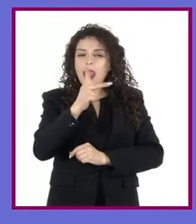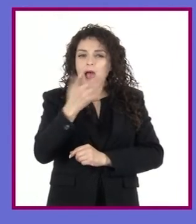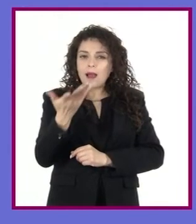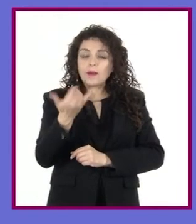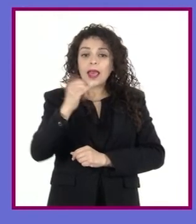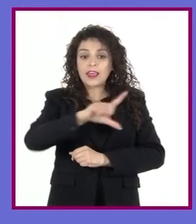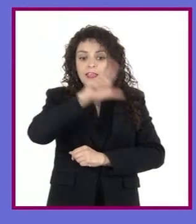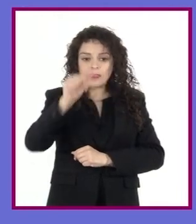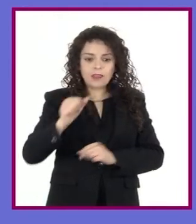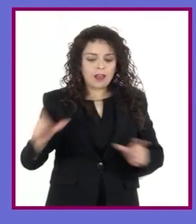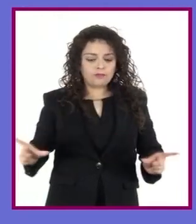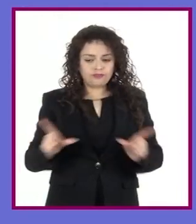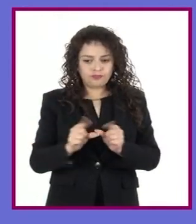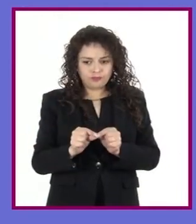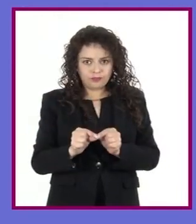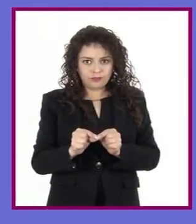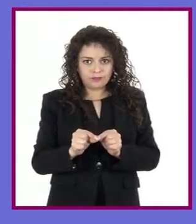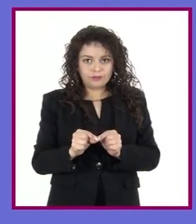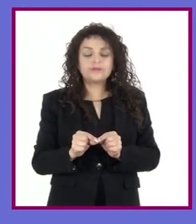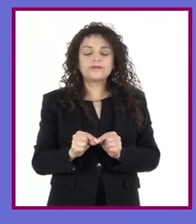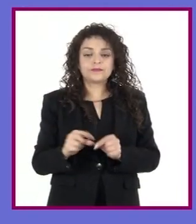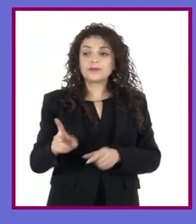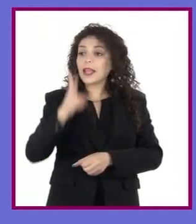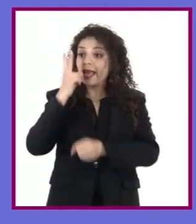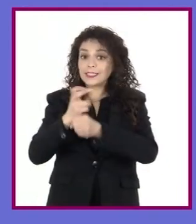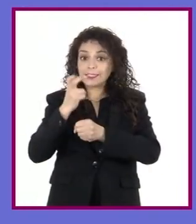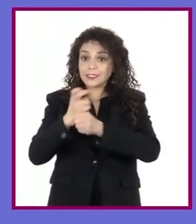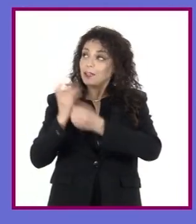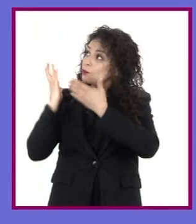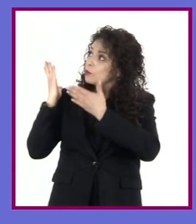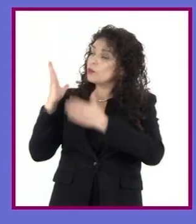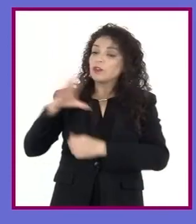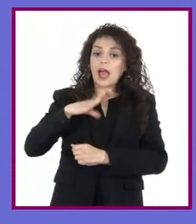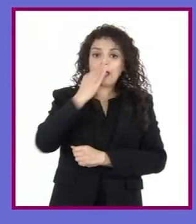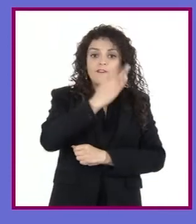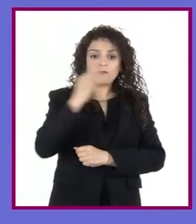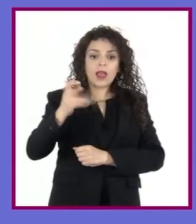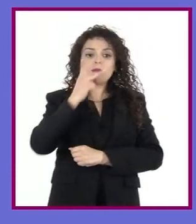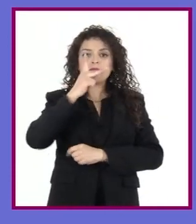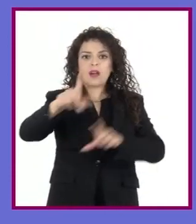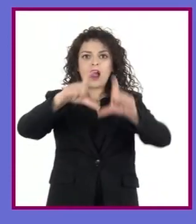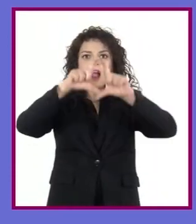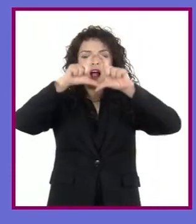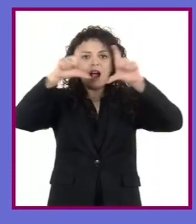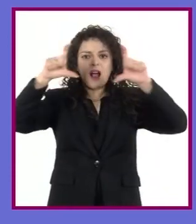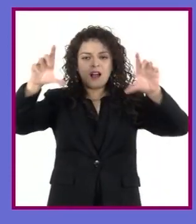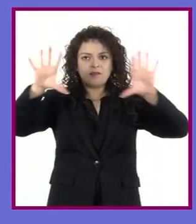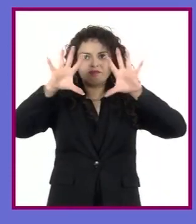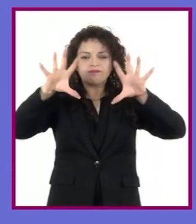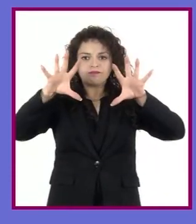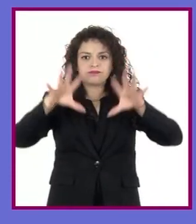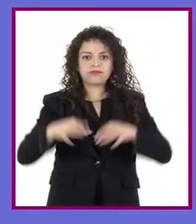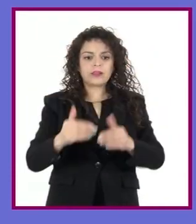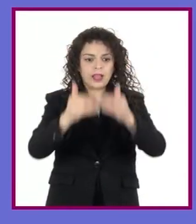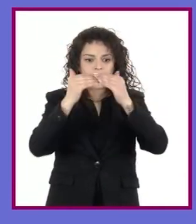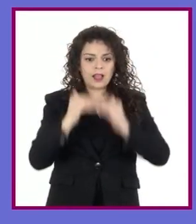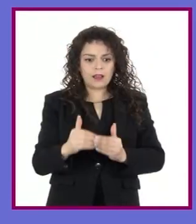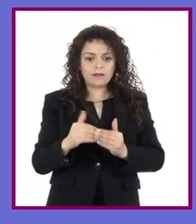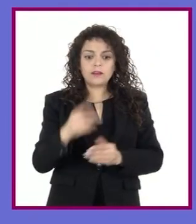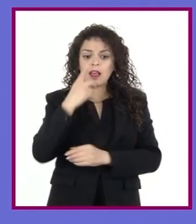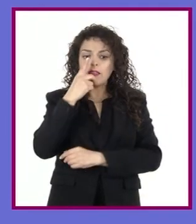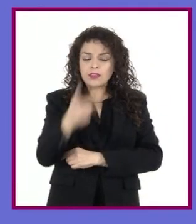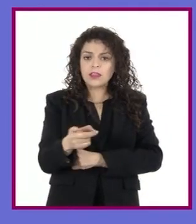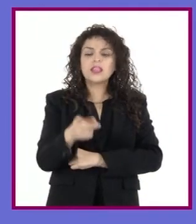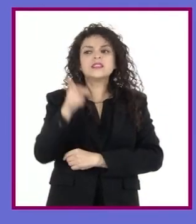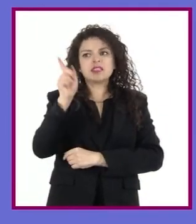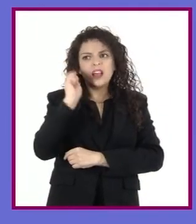resumen. El segundo tiene fecha, palabras resaltadas y un subtítulo que dice una adicción que quita el sueño.